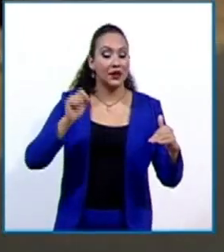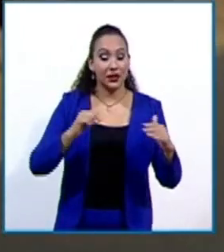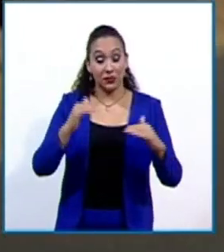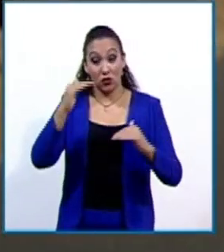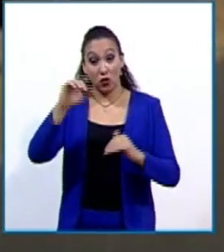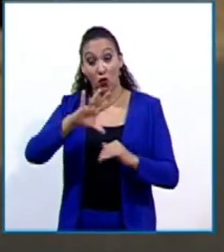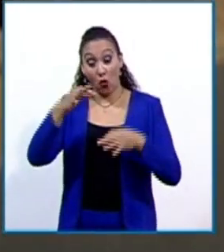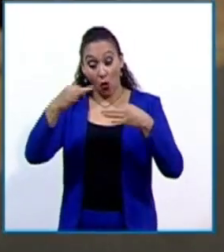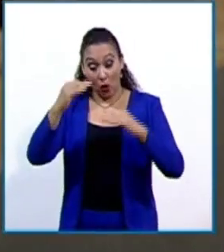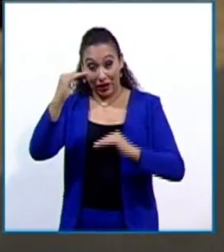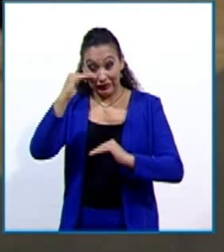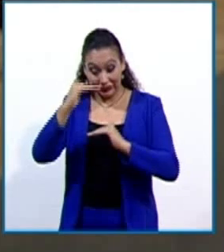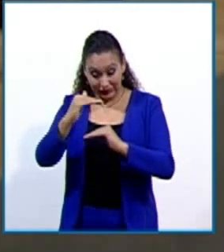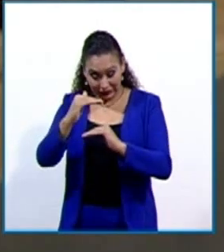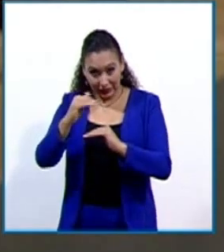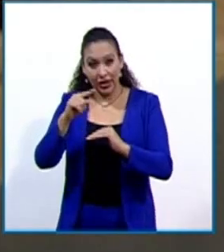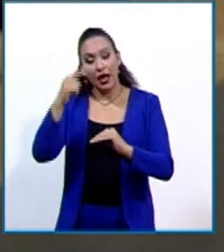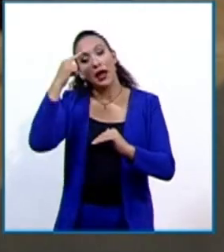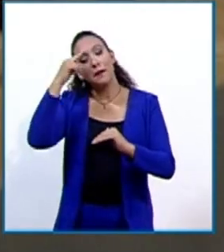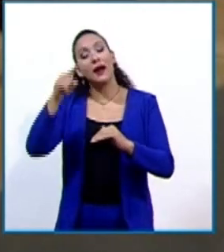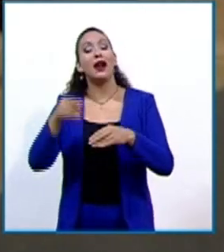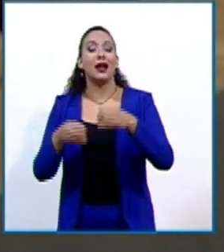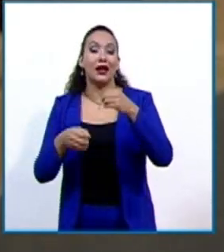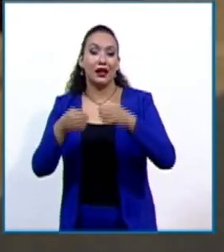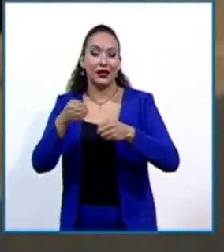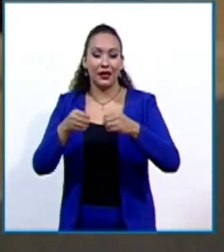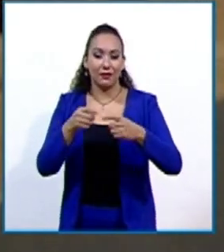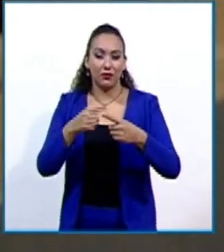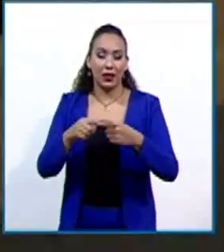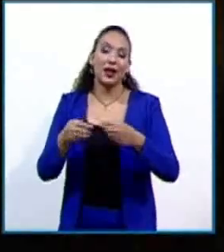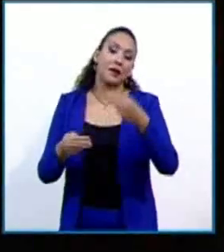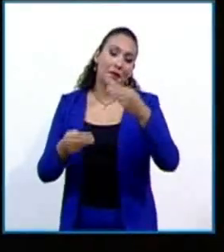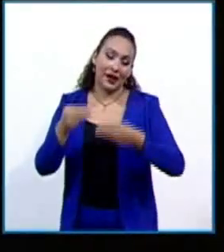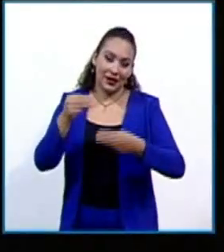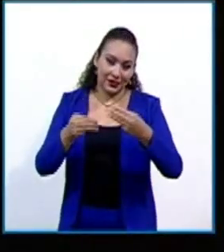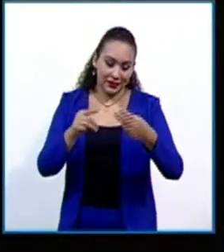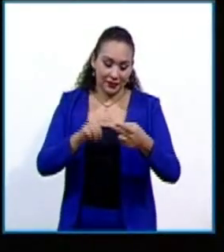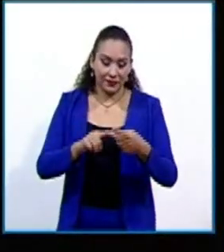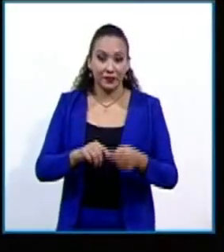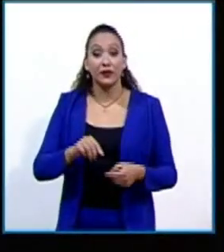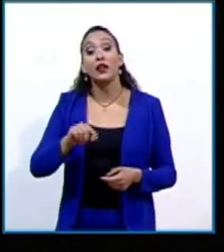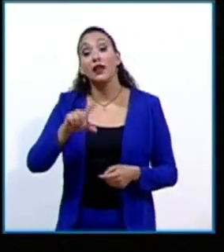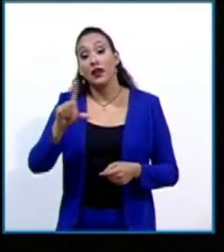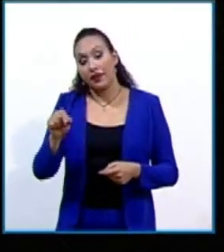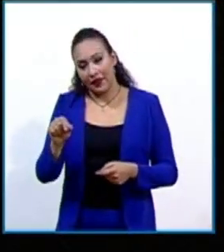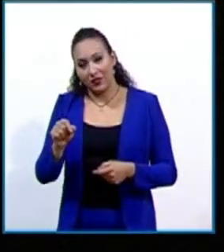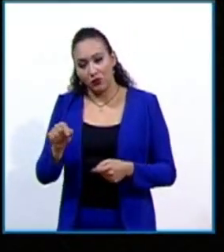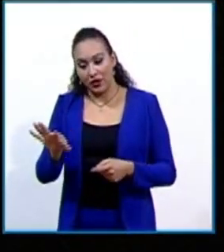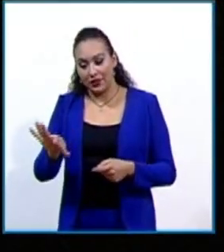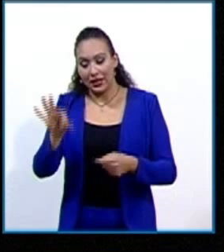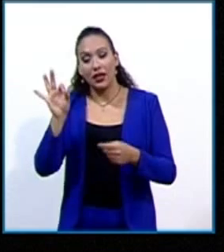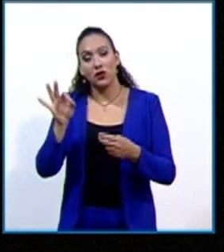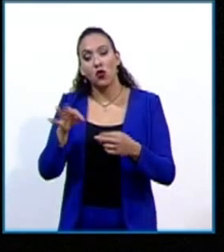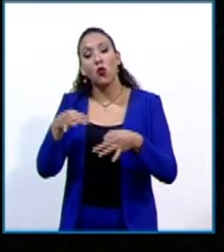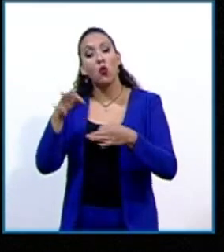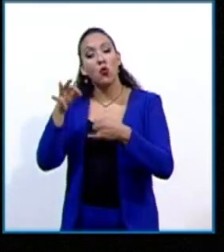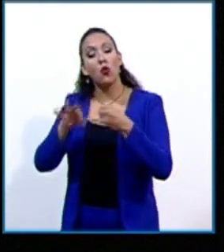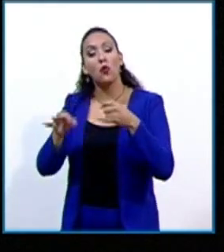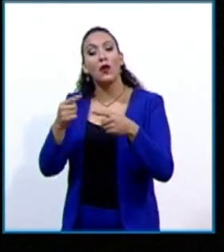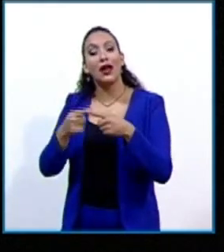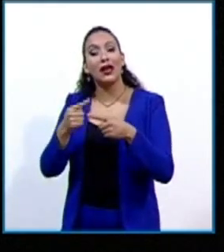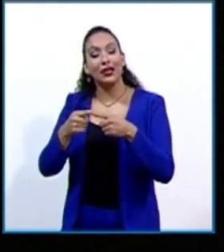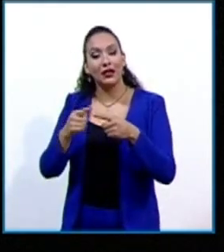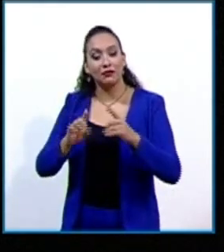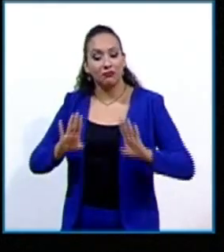para los integrantes del Tribunal de Disciplina y magistrados de la Sala Superior, quedando pendiente por definir las características